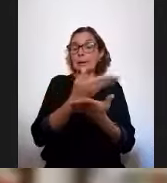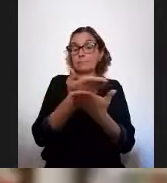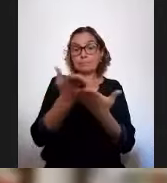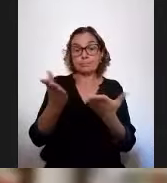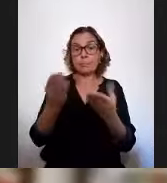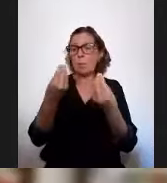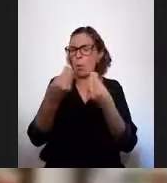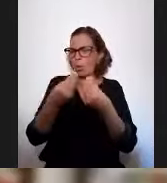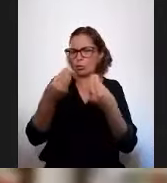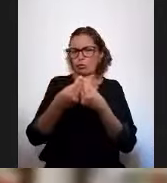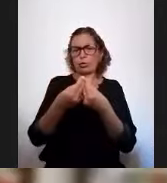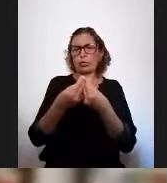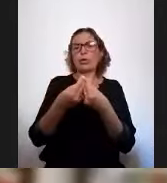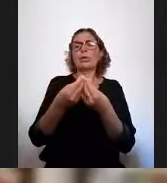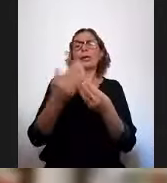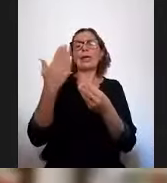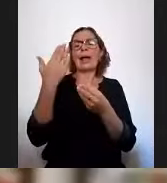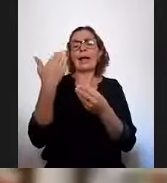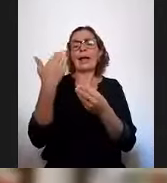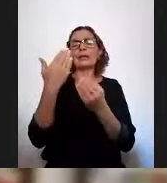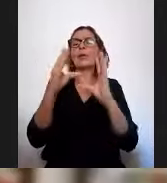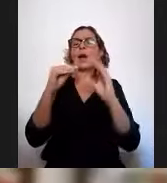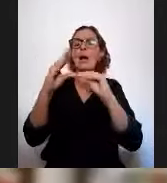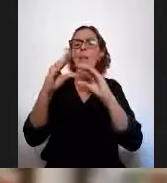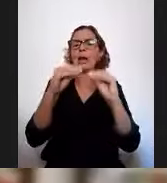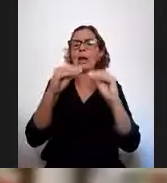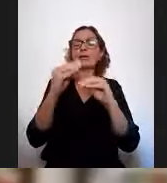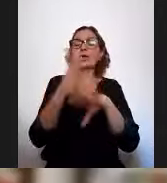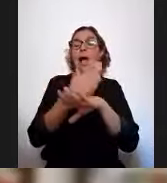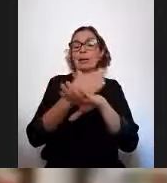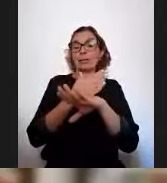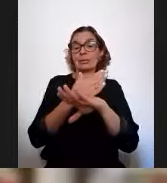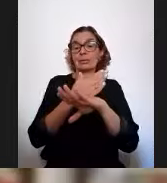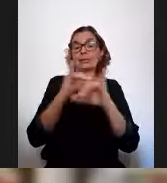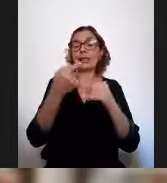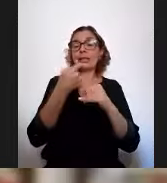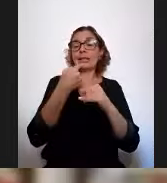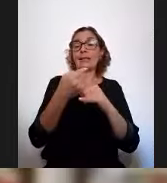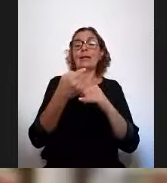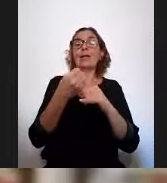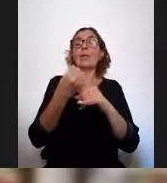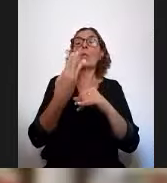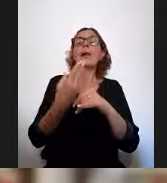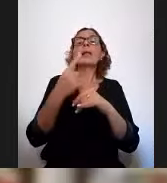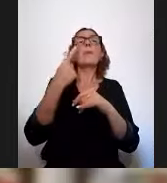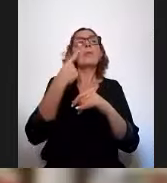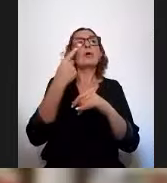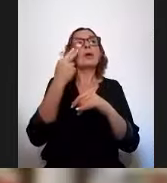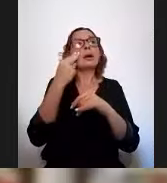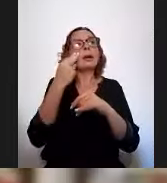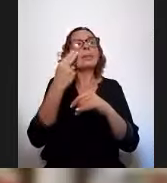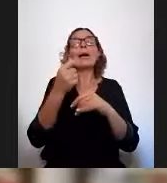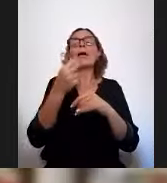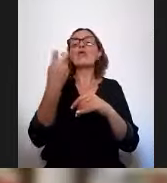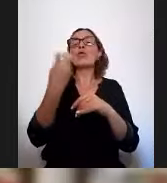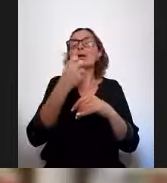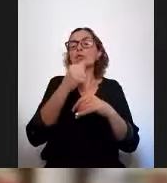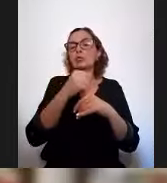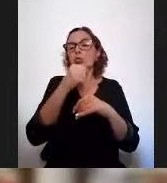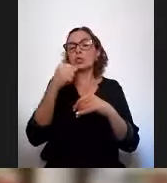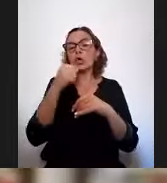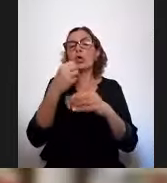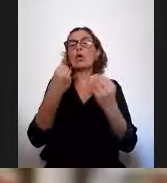que estuvimos hablando anteriormente, es decir, cuál es el problema, cuál es mi solución, cómo